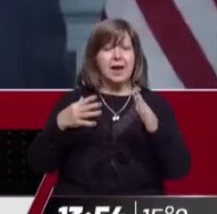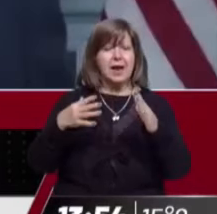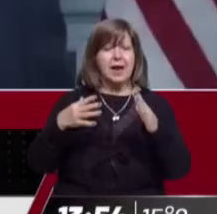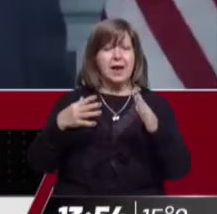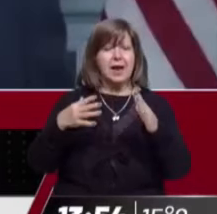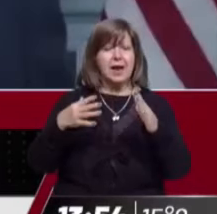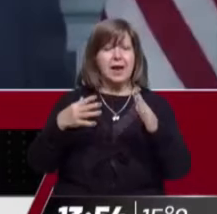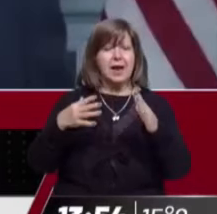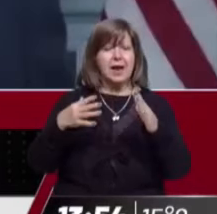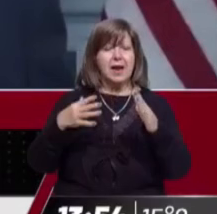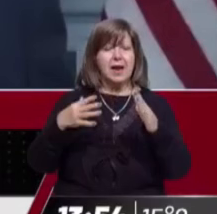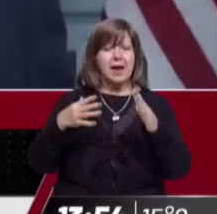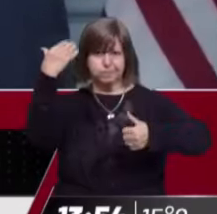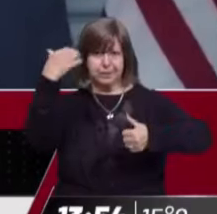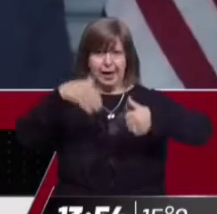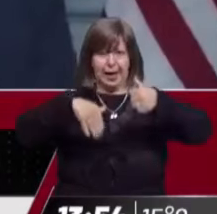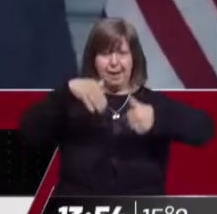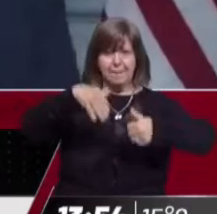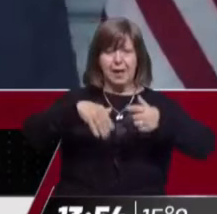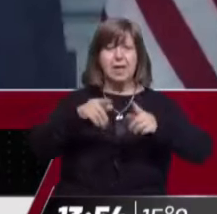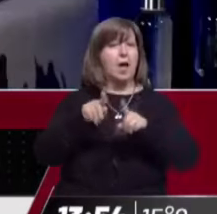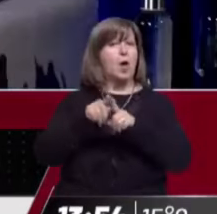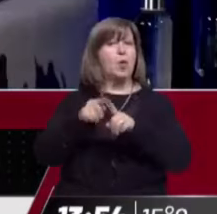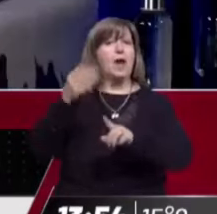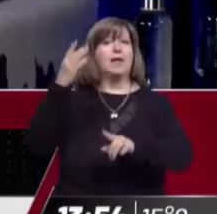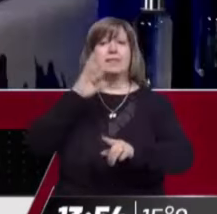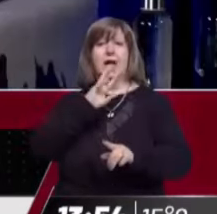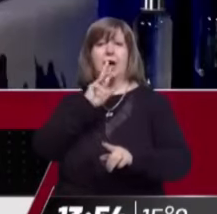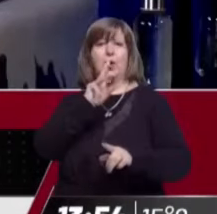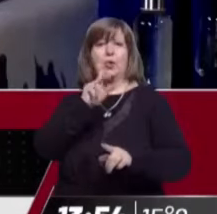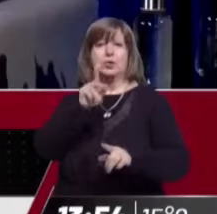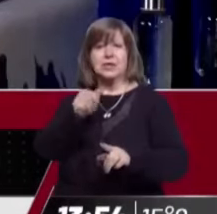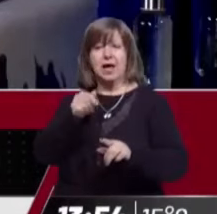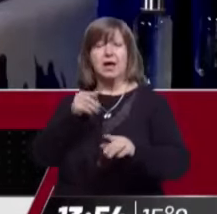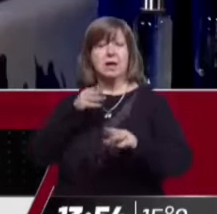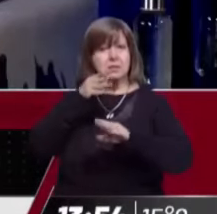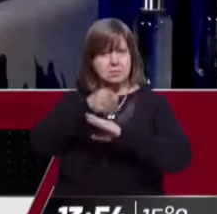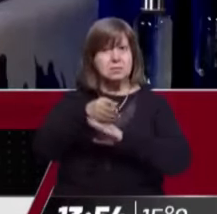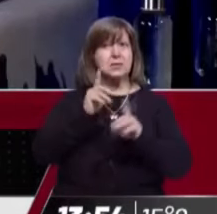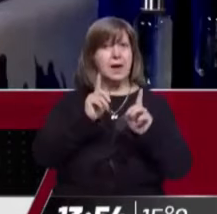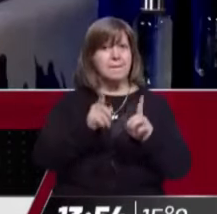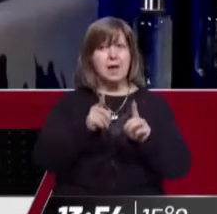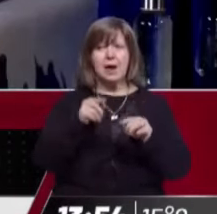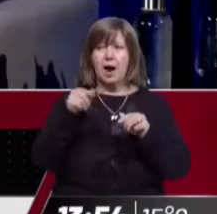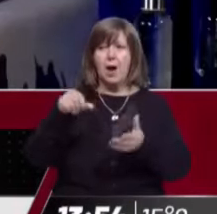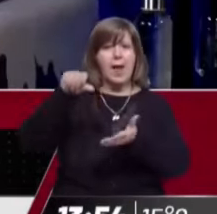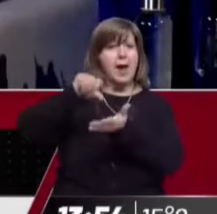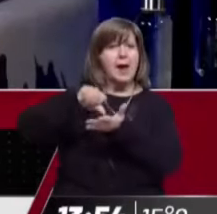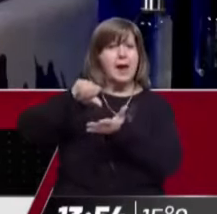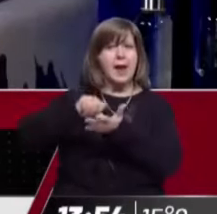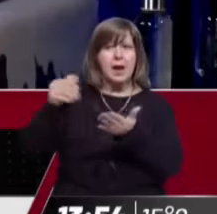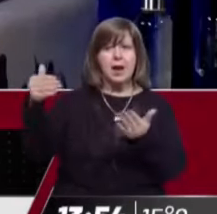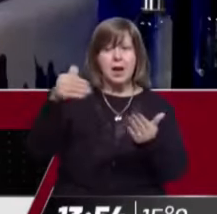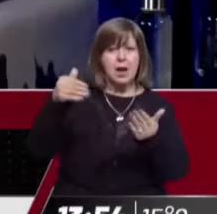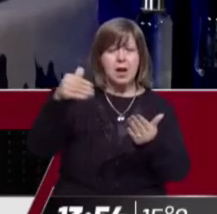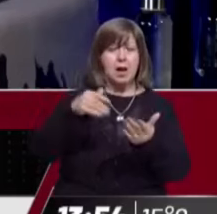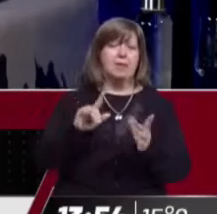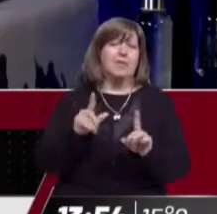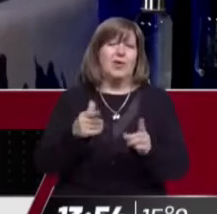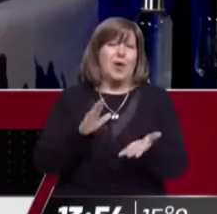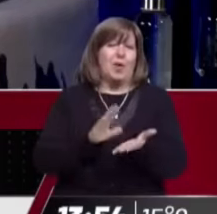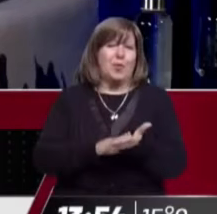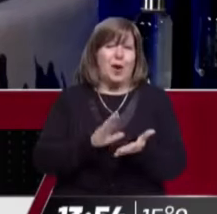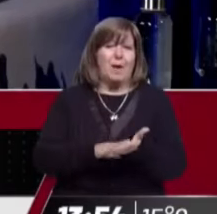momento también interfirió Rusia, hubo toda una causa por eso. Pero bueno, no hay en realidad nada probado.